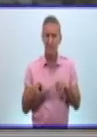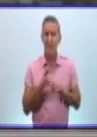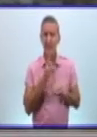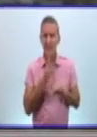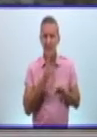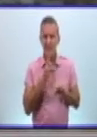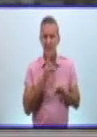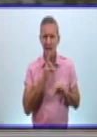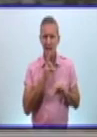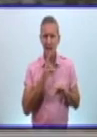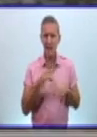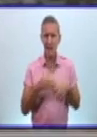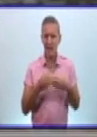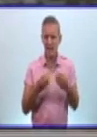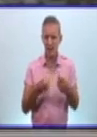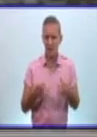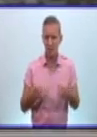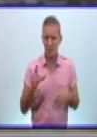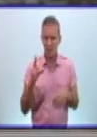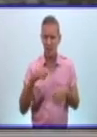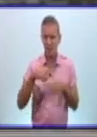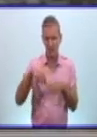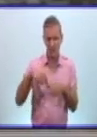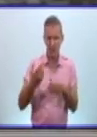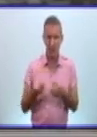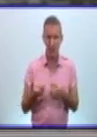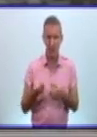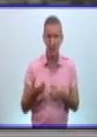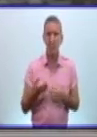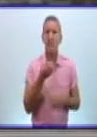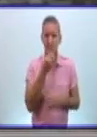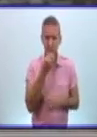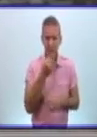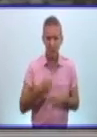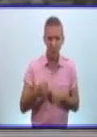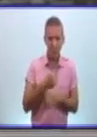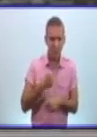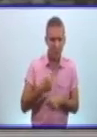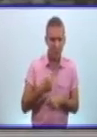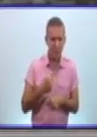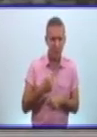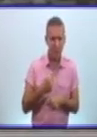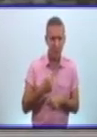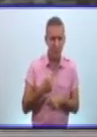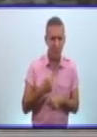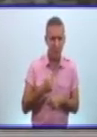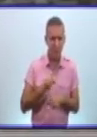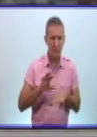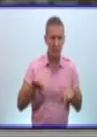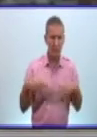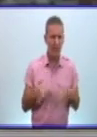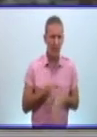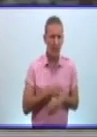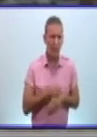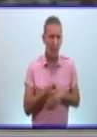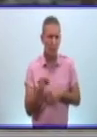que se disolvieron? ¿Se puede volver a utilizar? ¿A dónde van a parar los residuos?